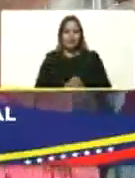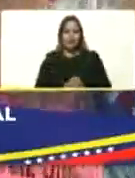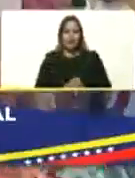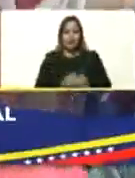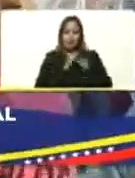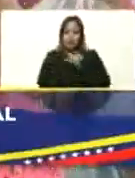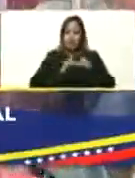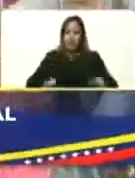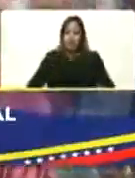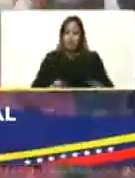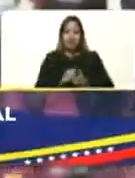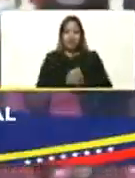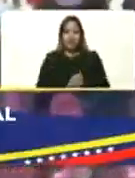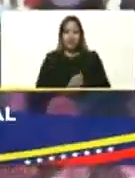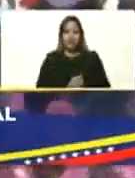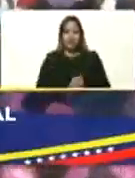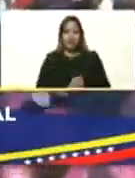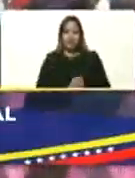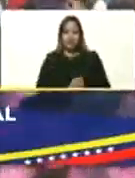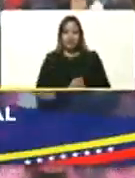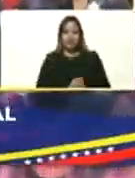Portuguesa,